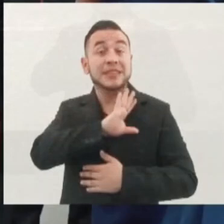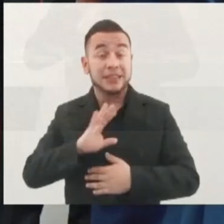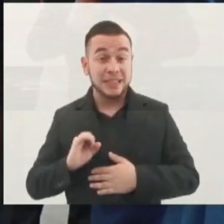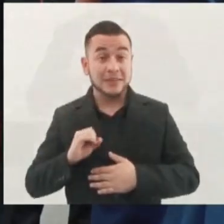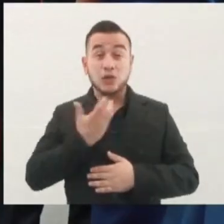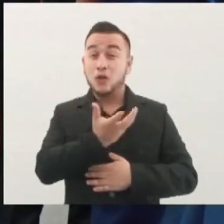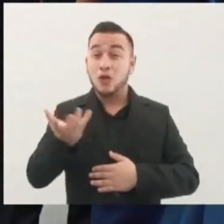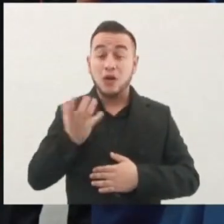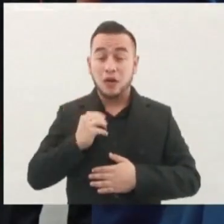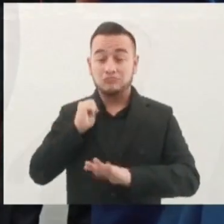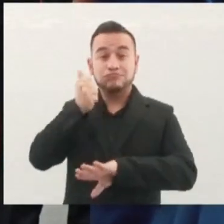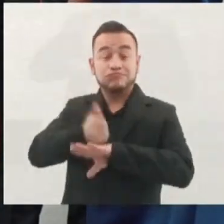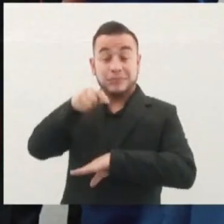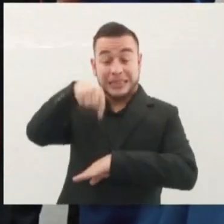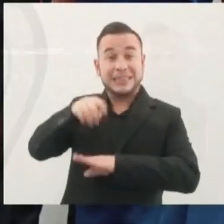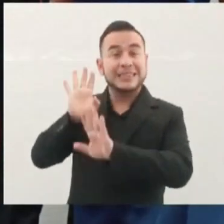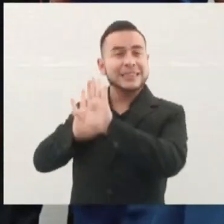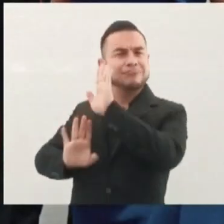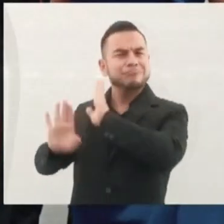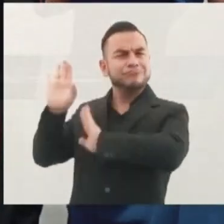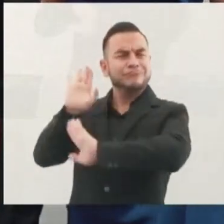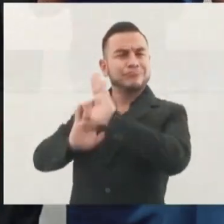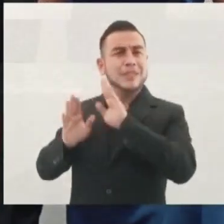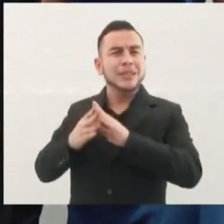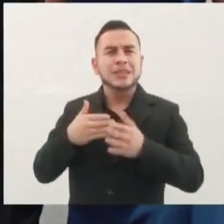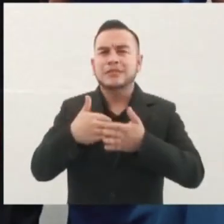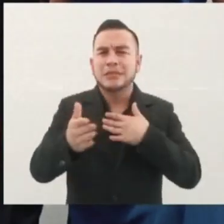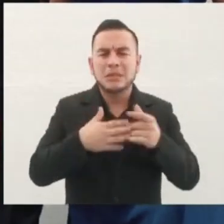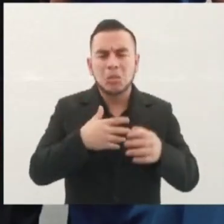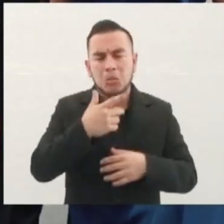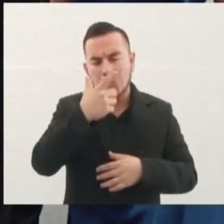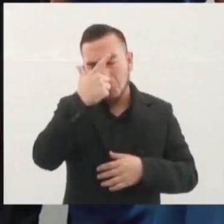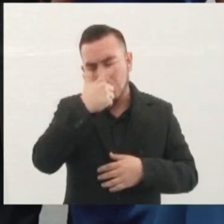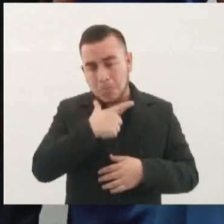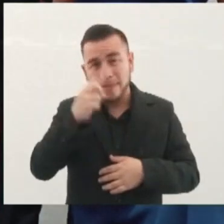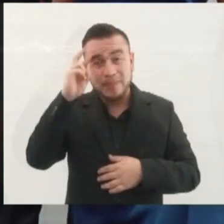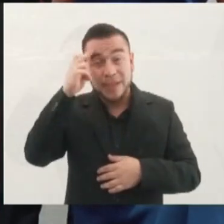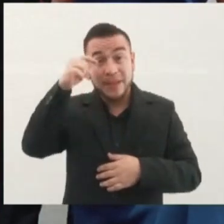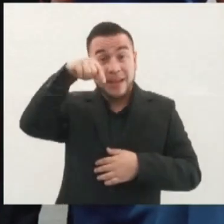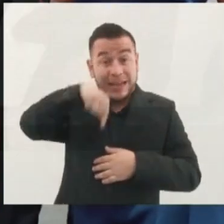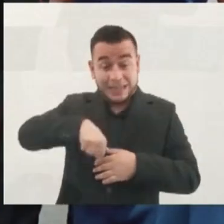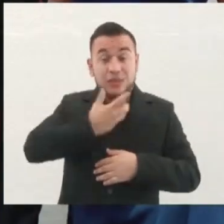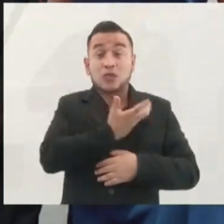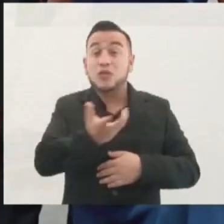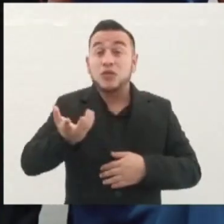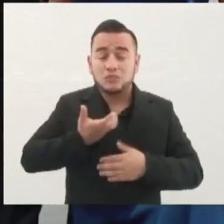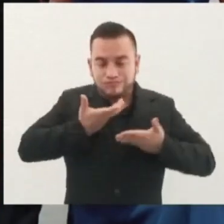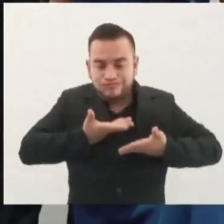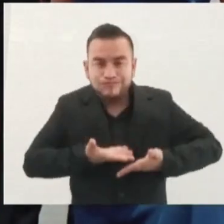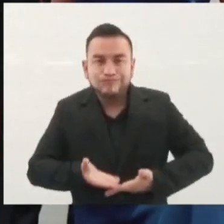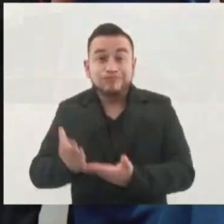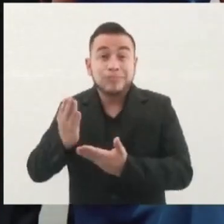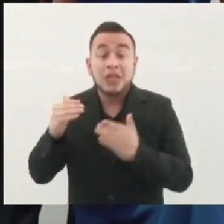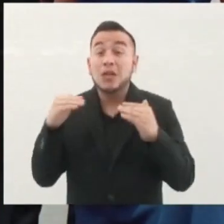por más particular que sea, por más triste que sea, porque en ella están nuestras raíces, nuestros